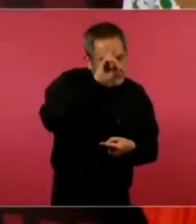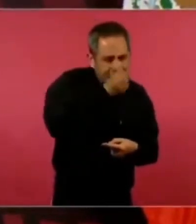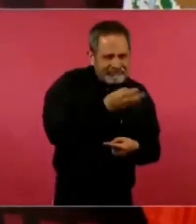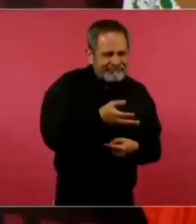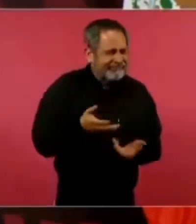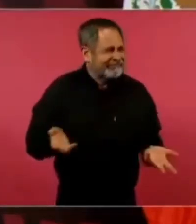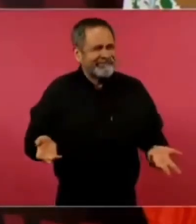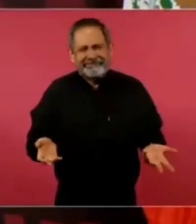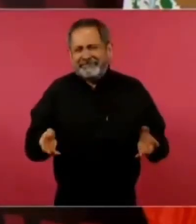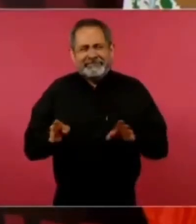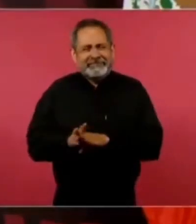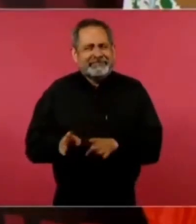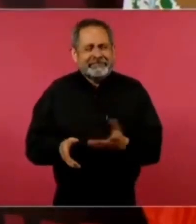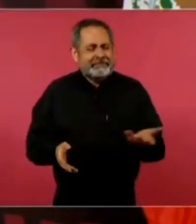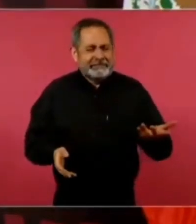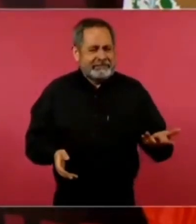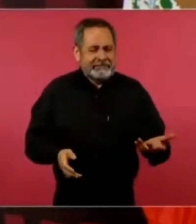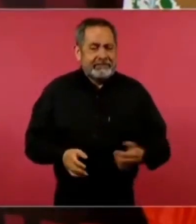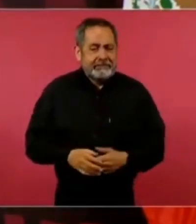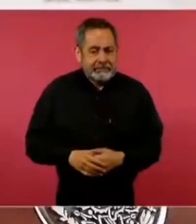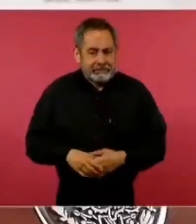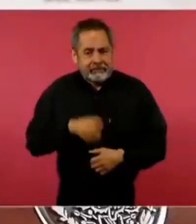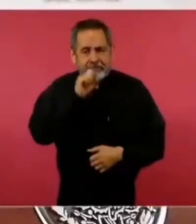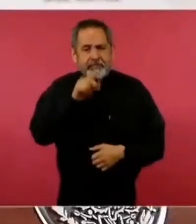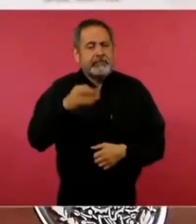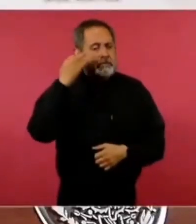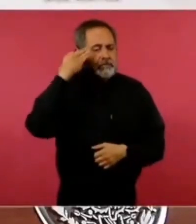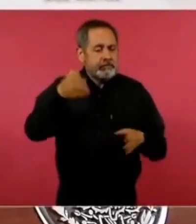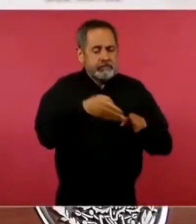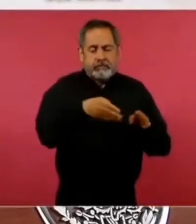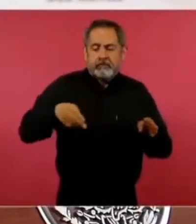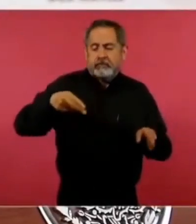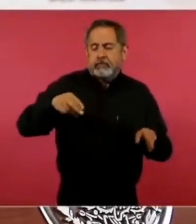Otra cuestión que surgió durante el periodo neoliberal,